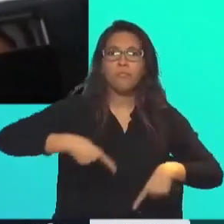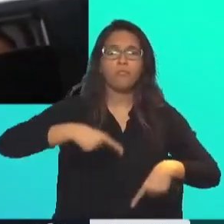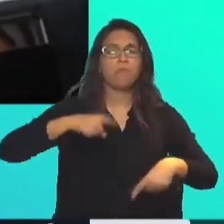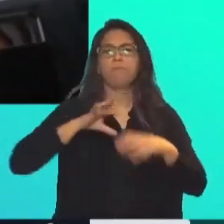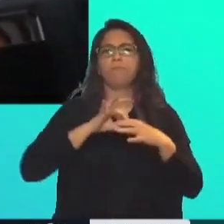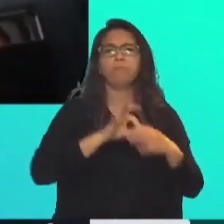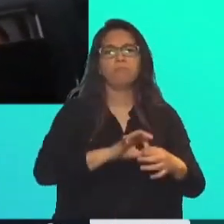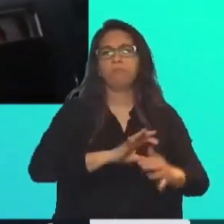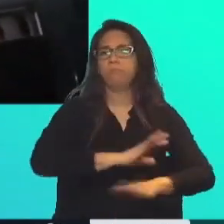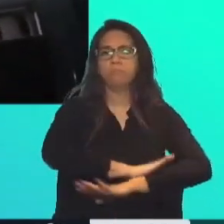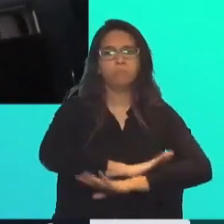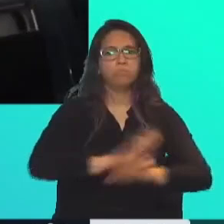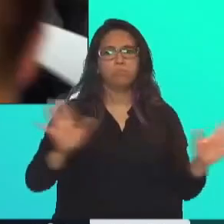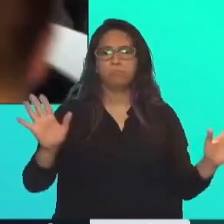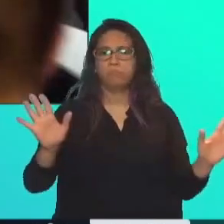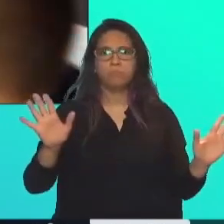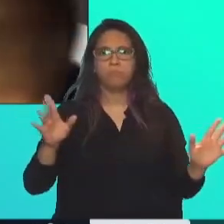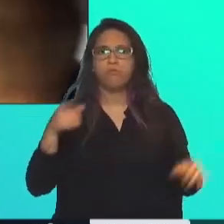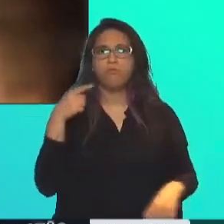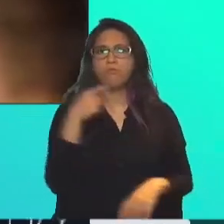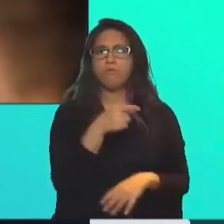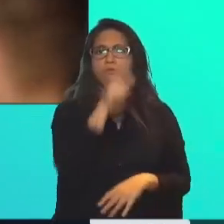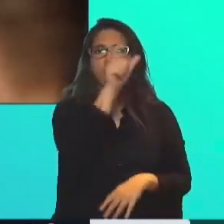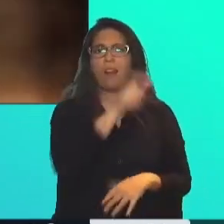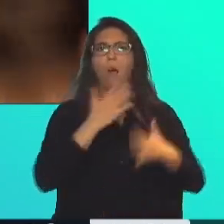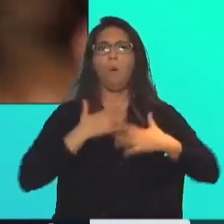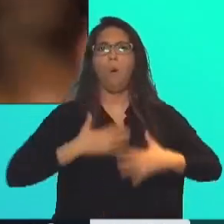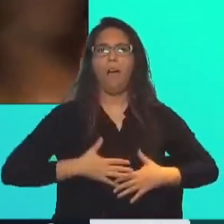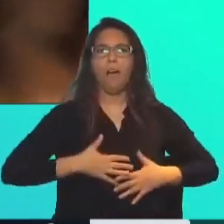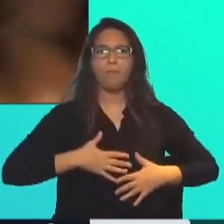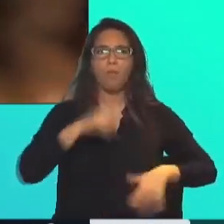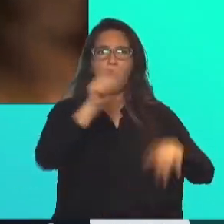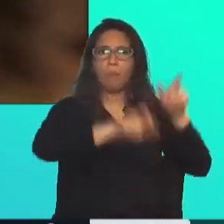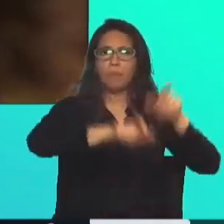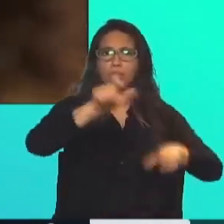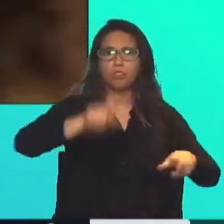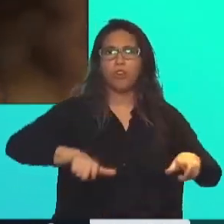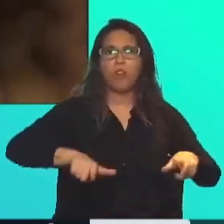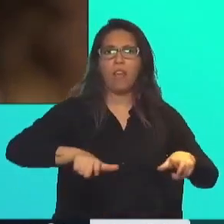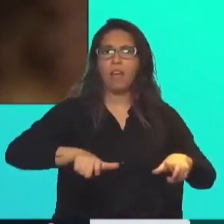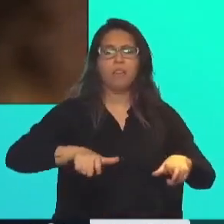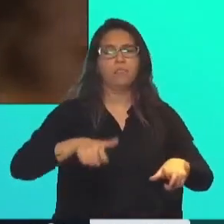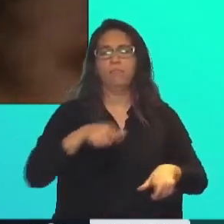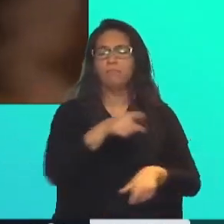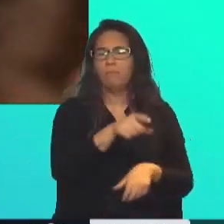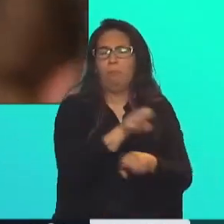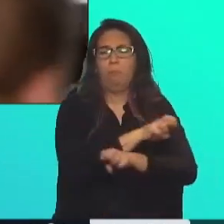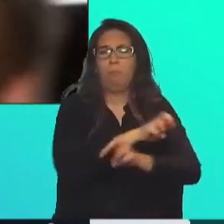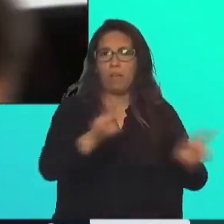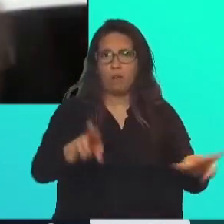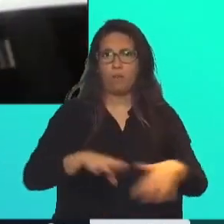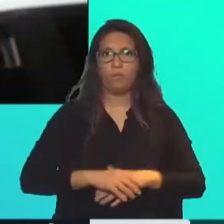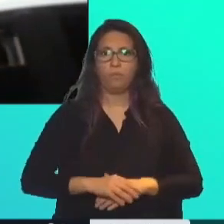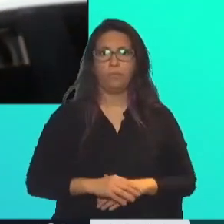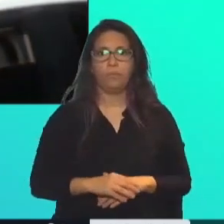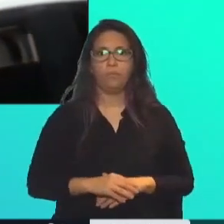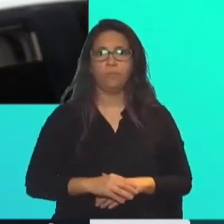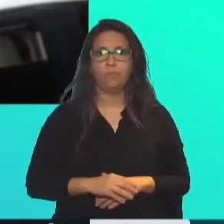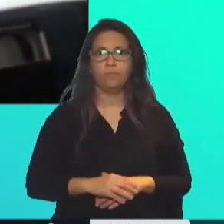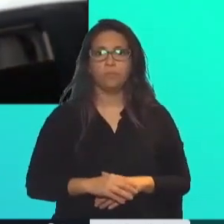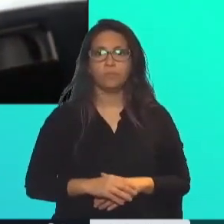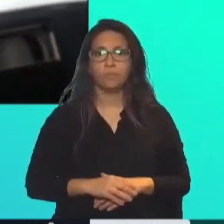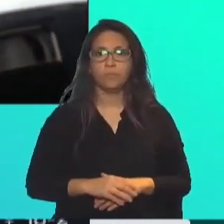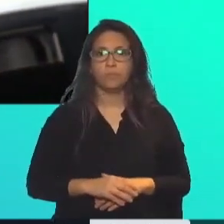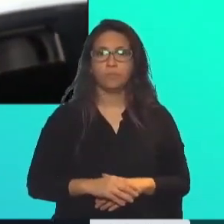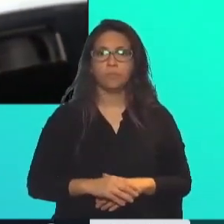cualquier tipo de arma que pueda dañar físicamente a una persona. Y